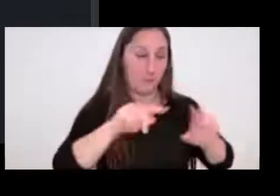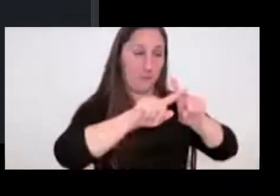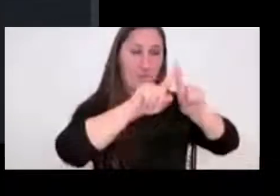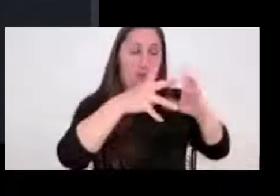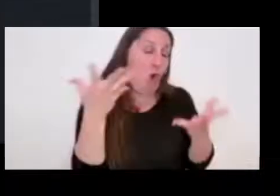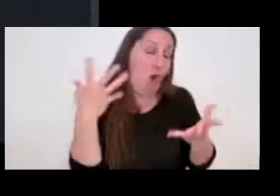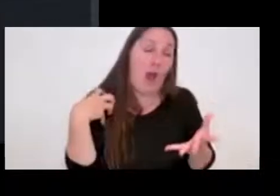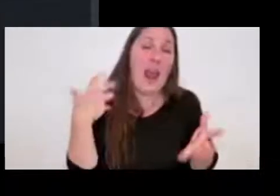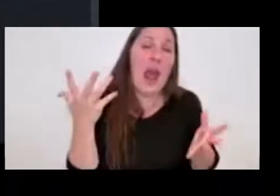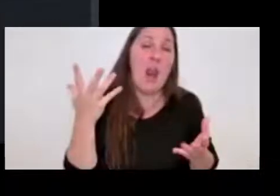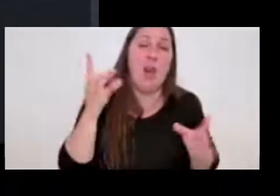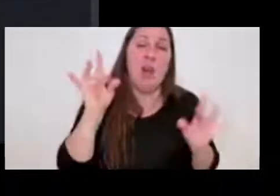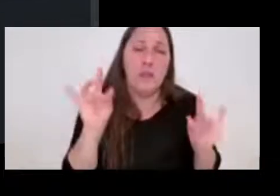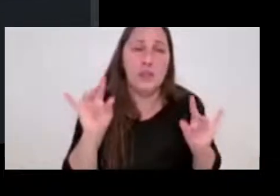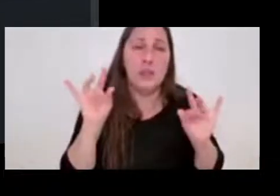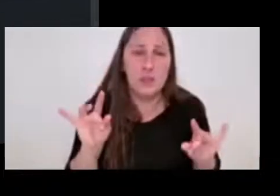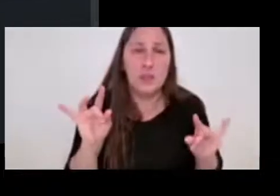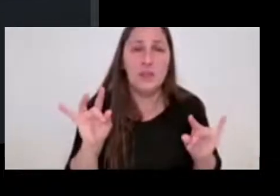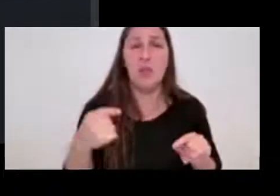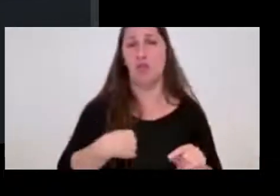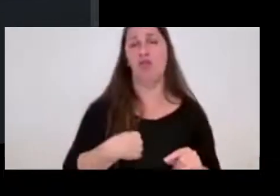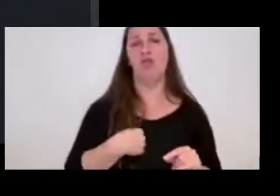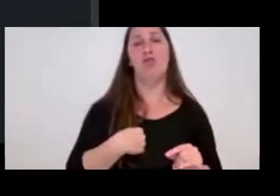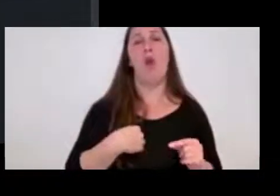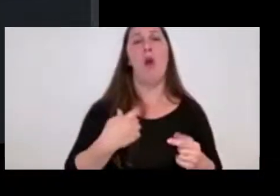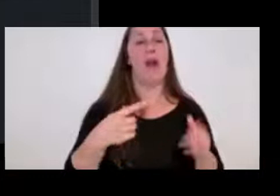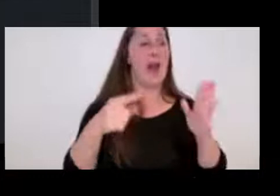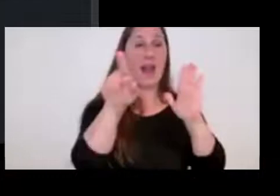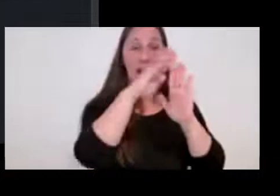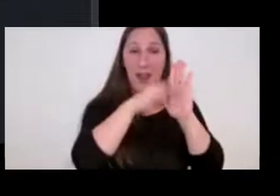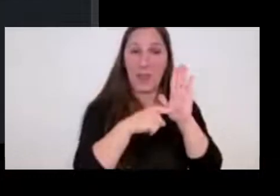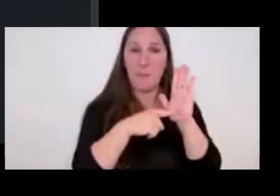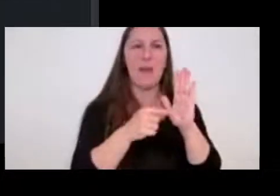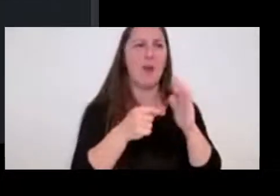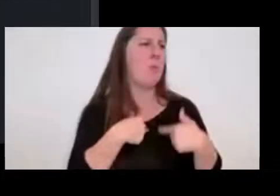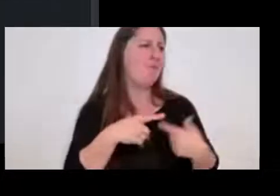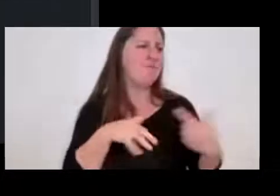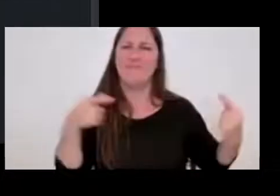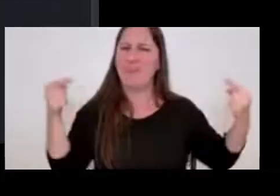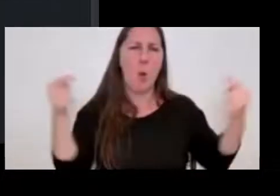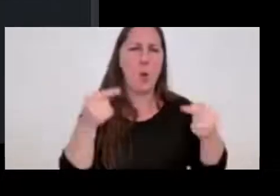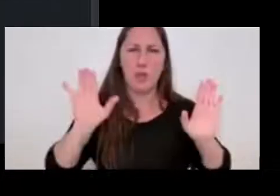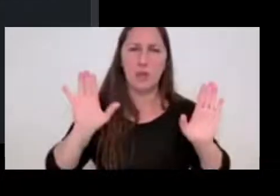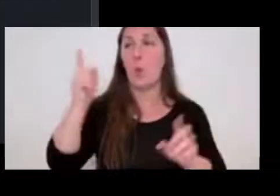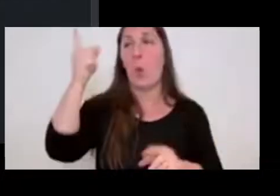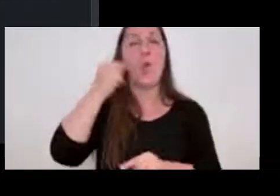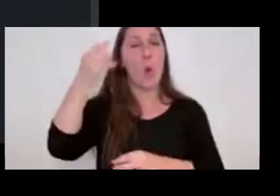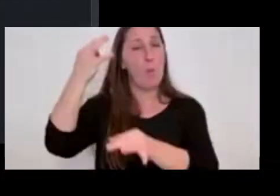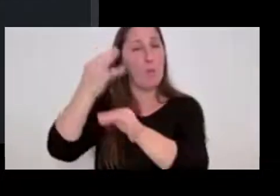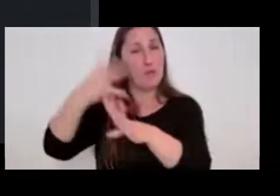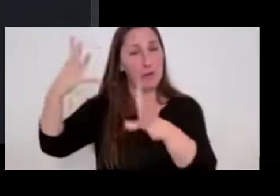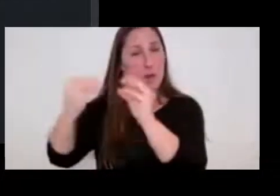una cuestión, yo soy el enemigo de este régimen y lo vengo diciendo hace años. Un día un colega me dice, José Luis,